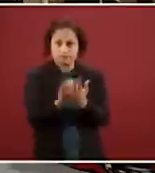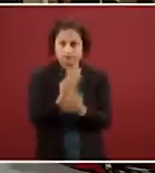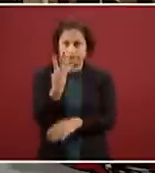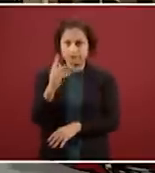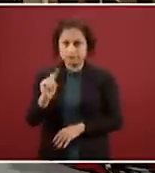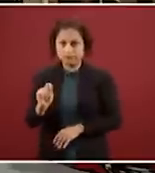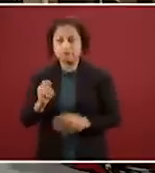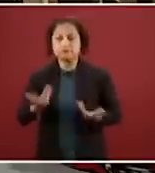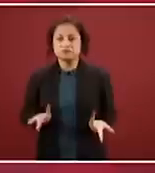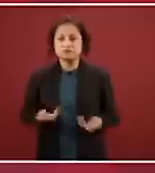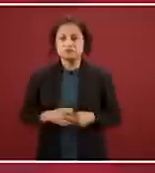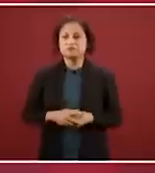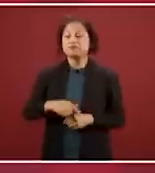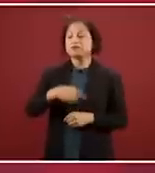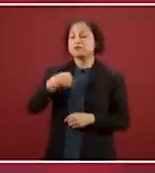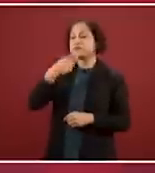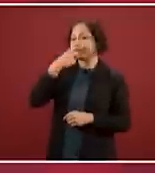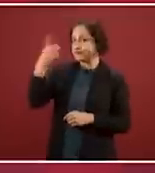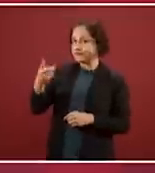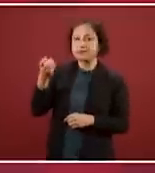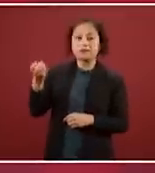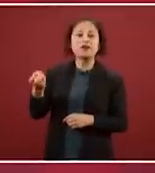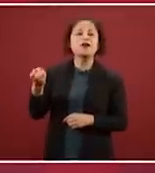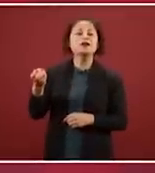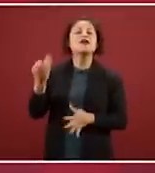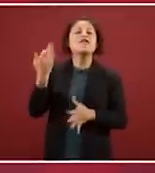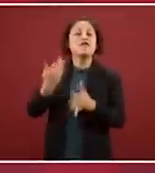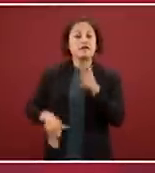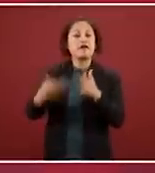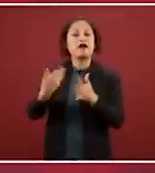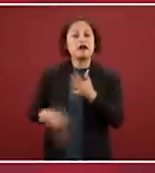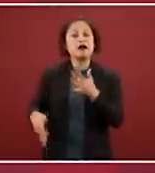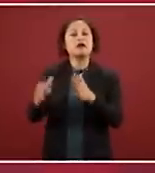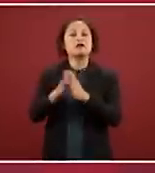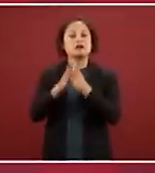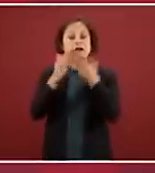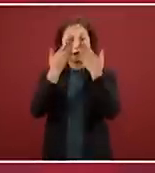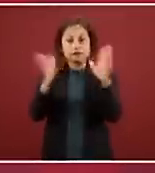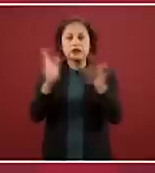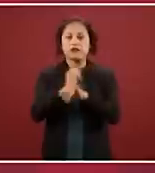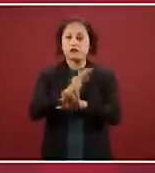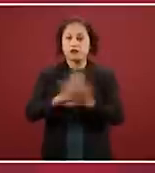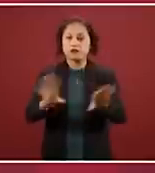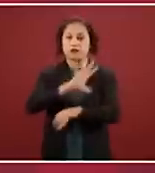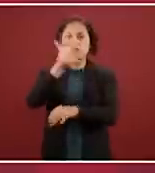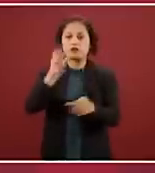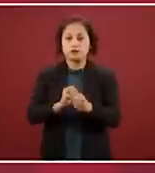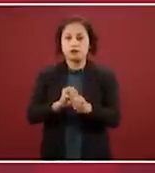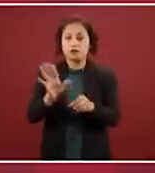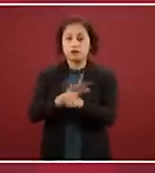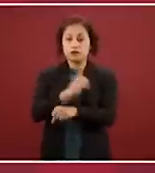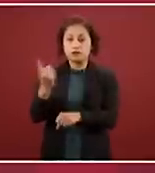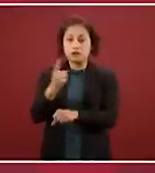tienen toda la información, no se va a afectar a las